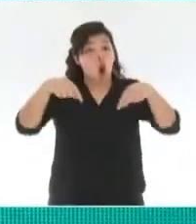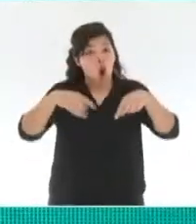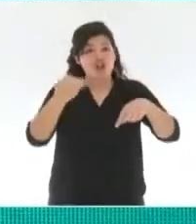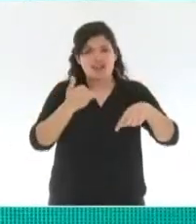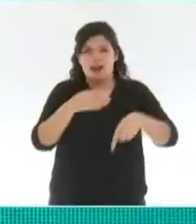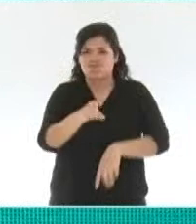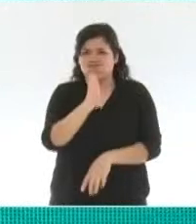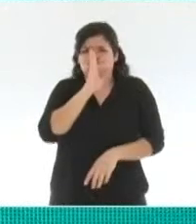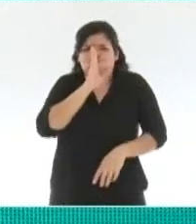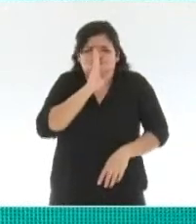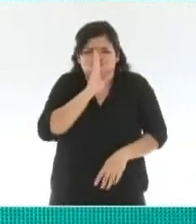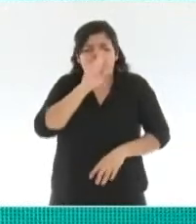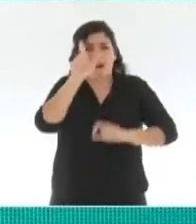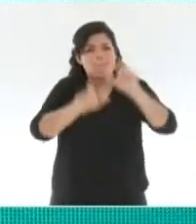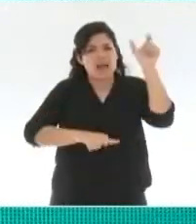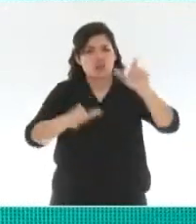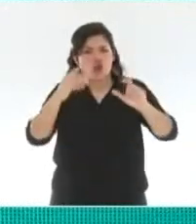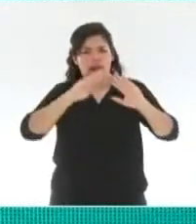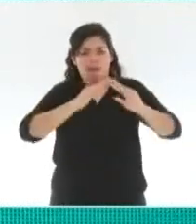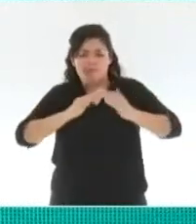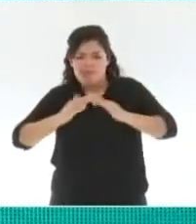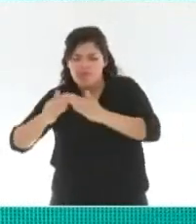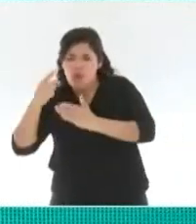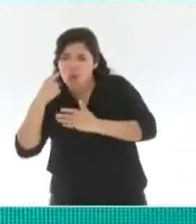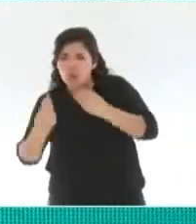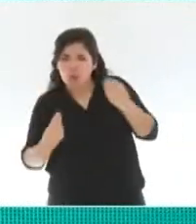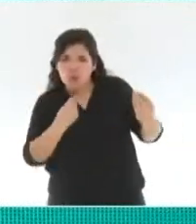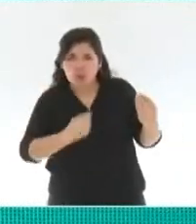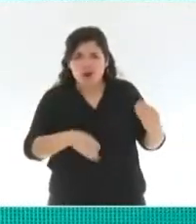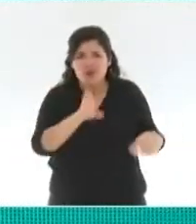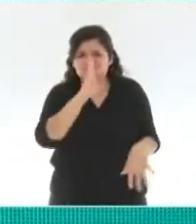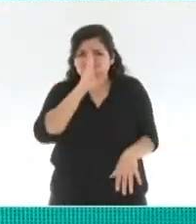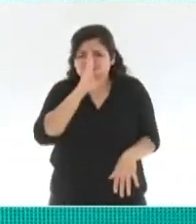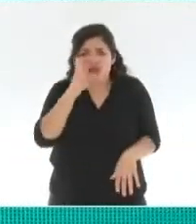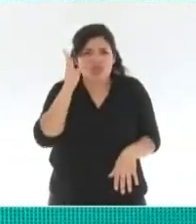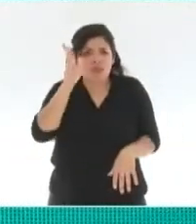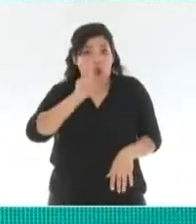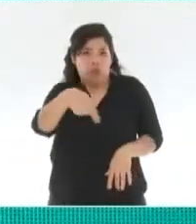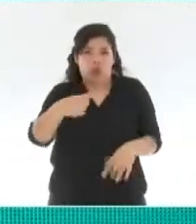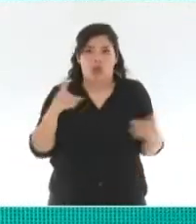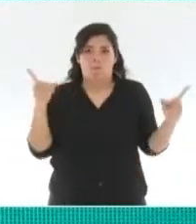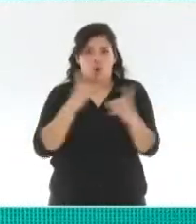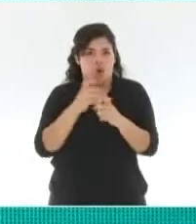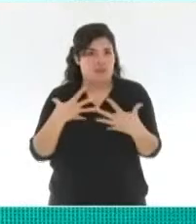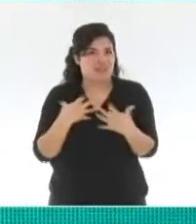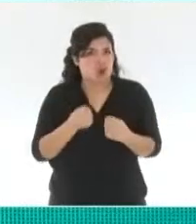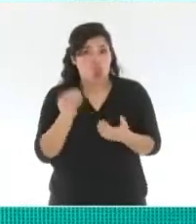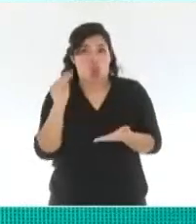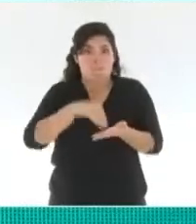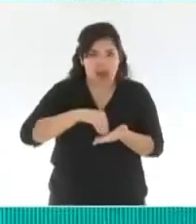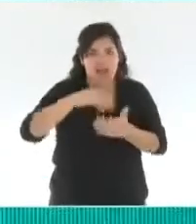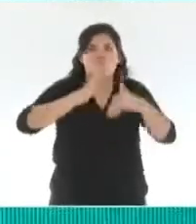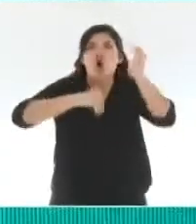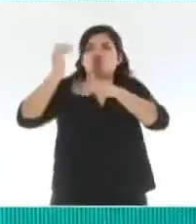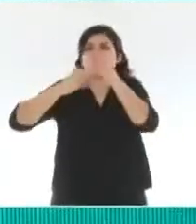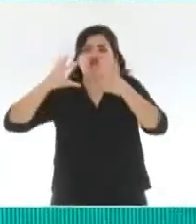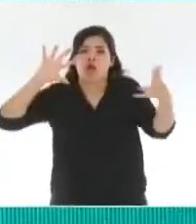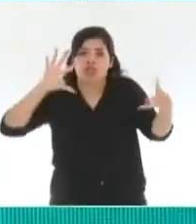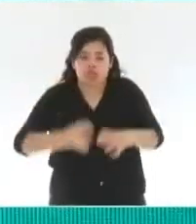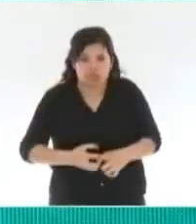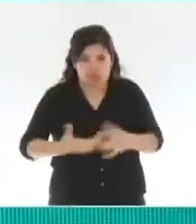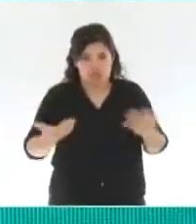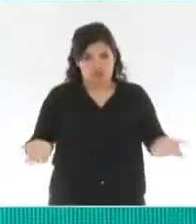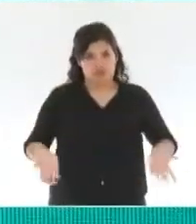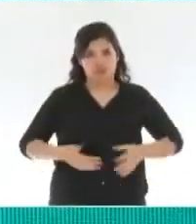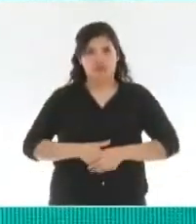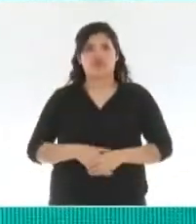problemas primero digamos en términos de salud pero también en problemas estructurales dicho esto por ejemplo detrás de la carbonilla